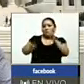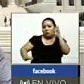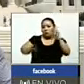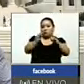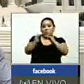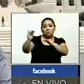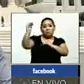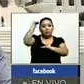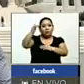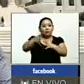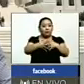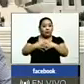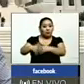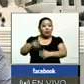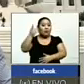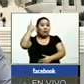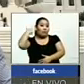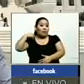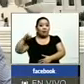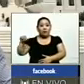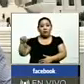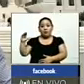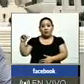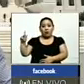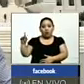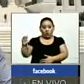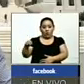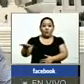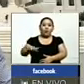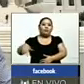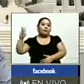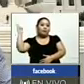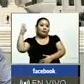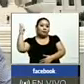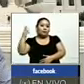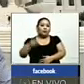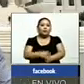Estados Unidos. Jacopo Luzzi, Voz de América, Washington.